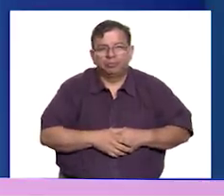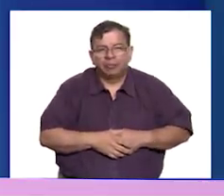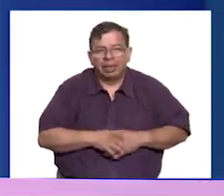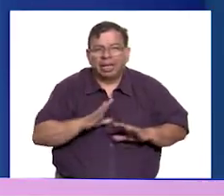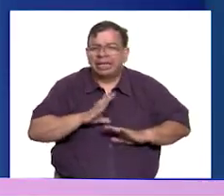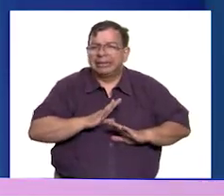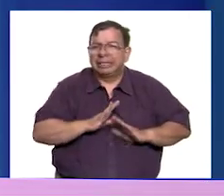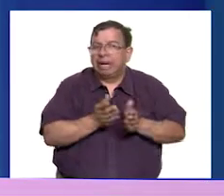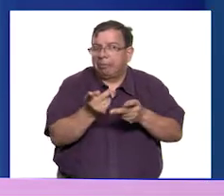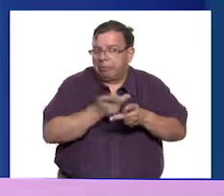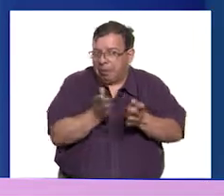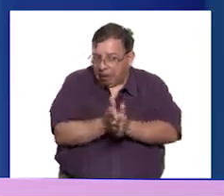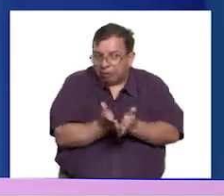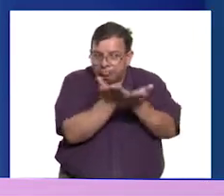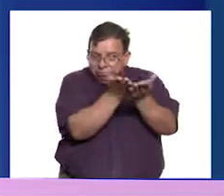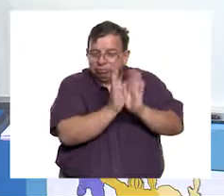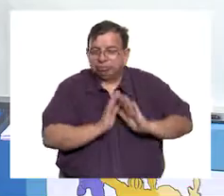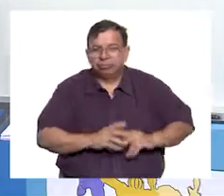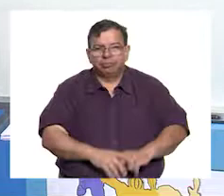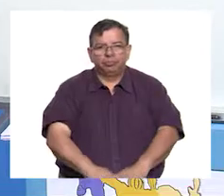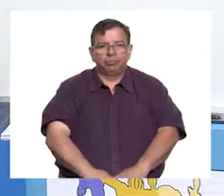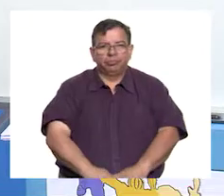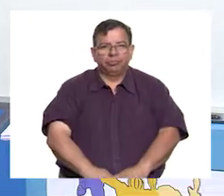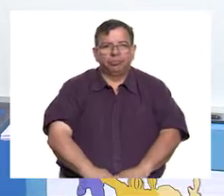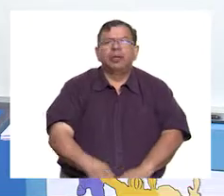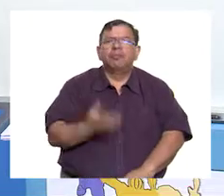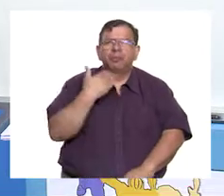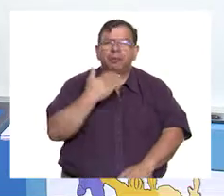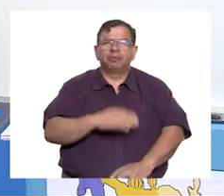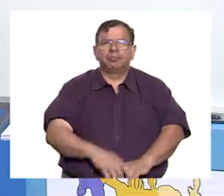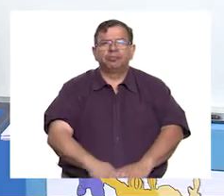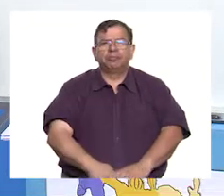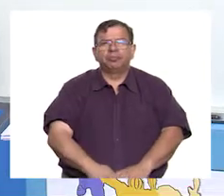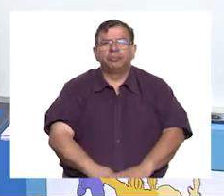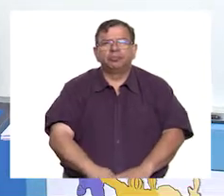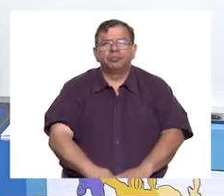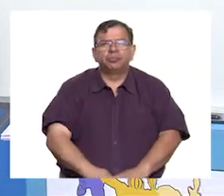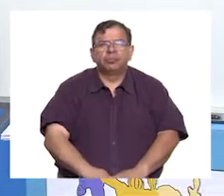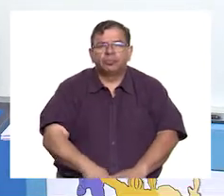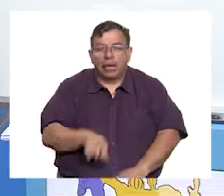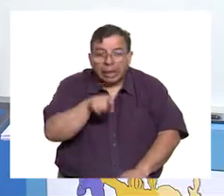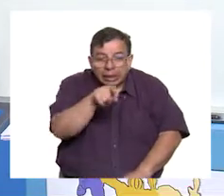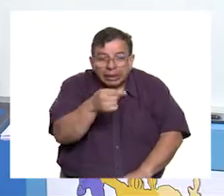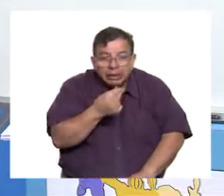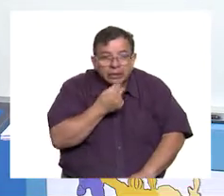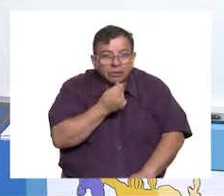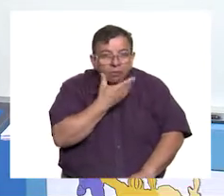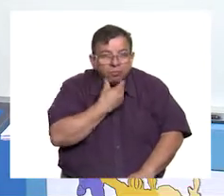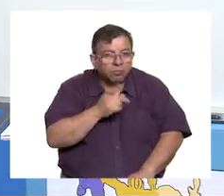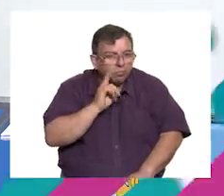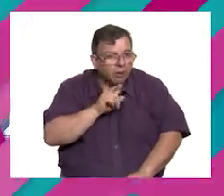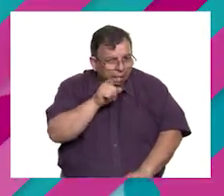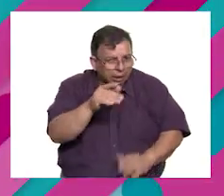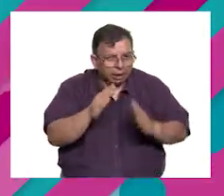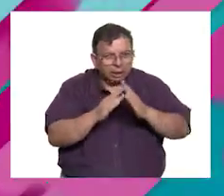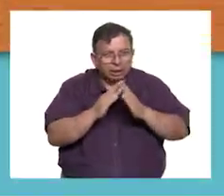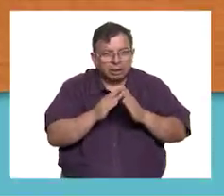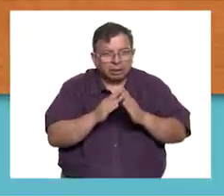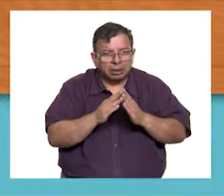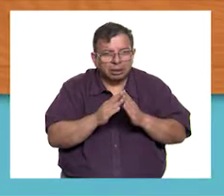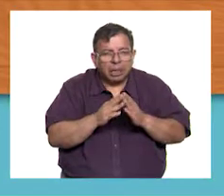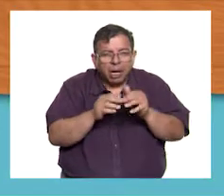lo traemos preparado. Ok. ¿También? Muy bien, muy bien. Solo quiero pedir a los niños y niñas que nos acompañan desde casa